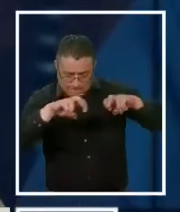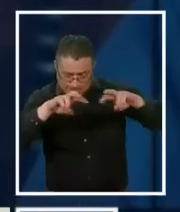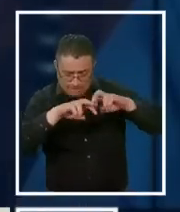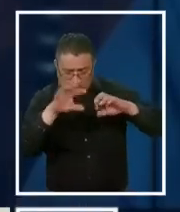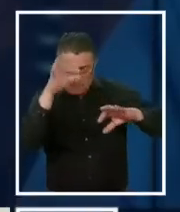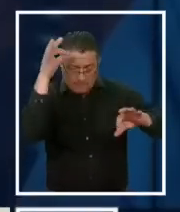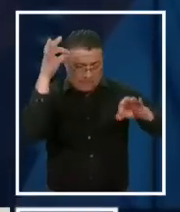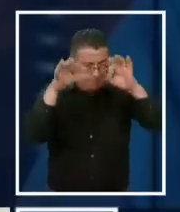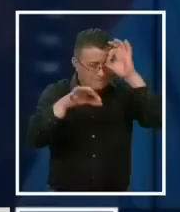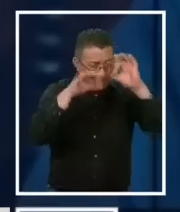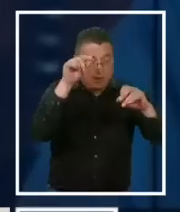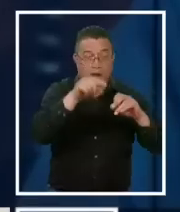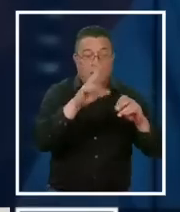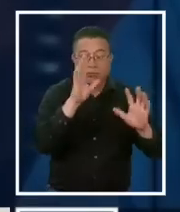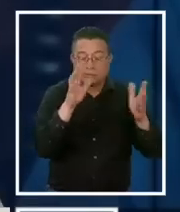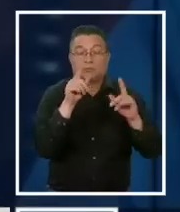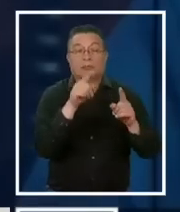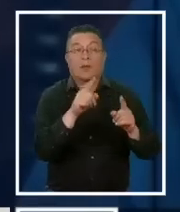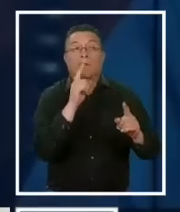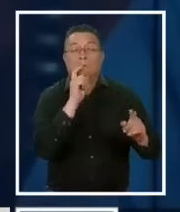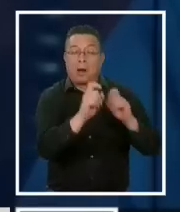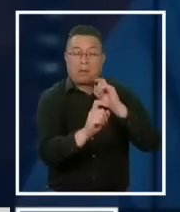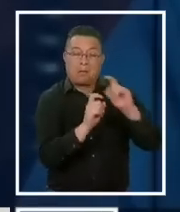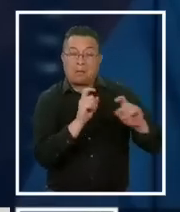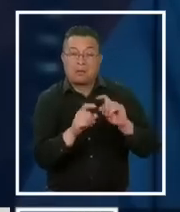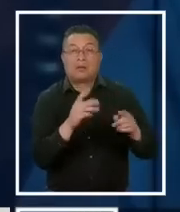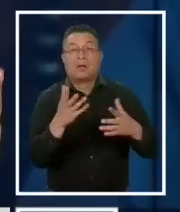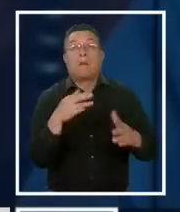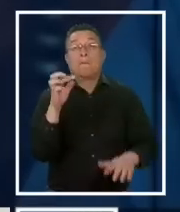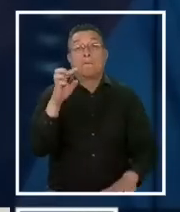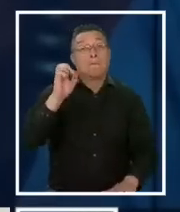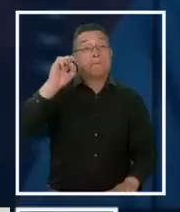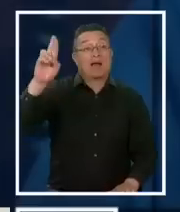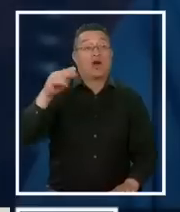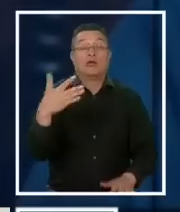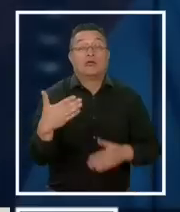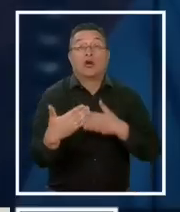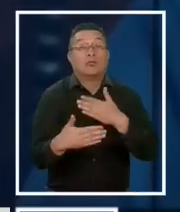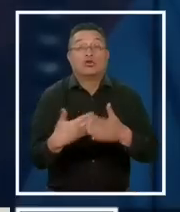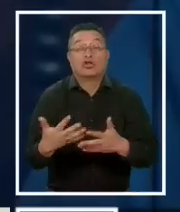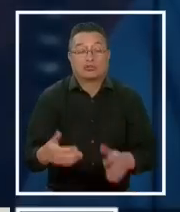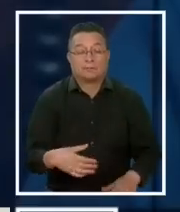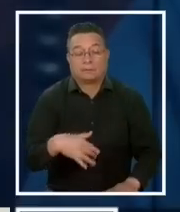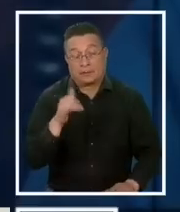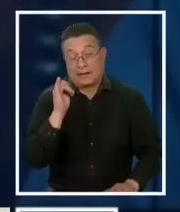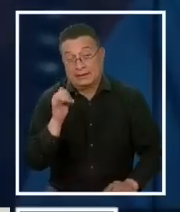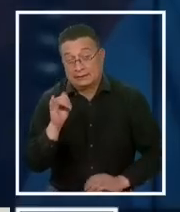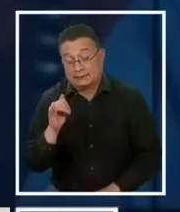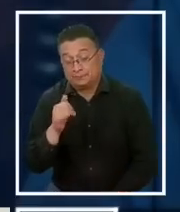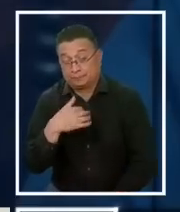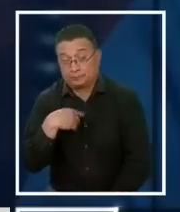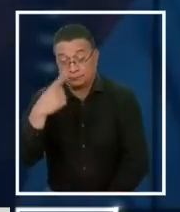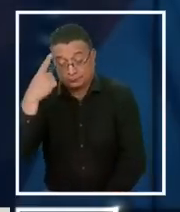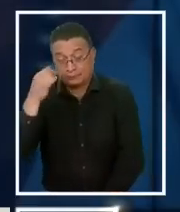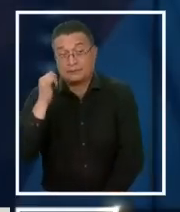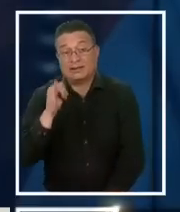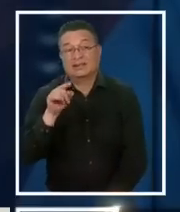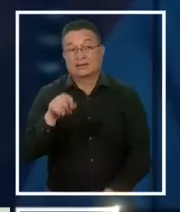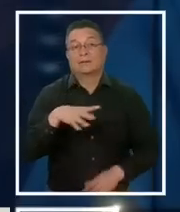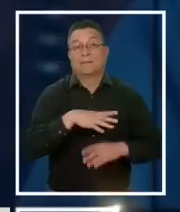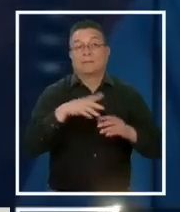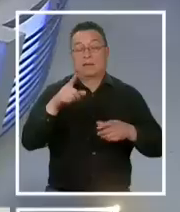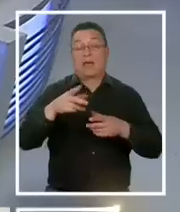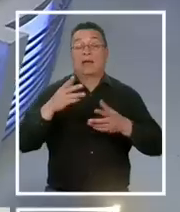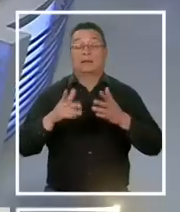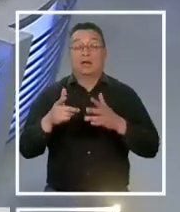divisiones Aparentemente sí que se con filtraciones se queda peor parada que antes del proceso yo creo que sí y por eso que creo que salió rápidamente